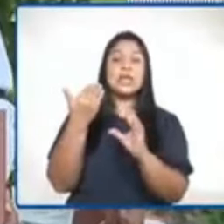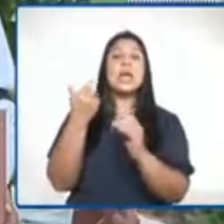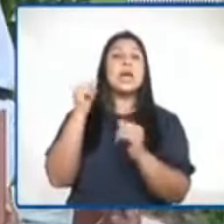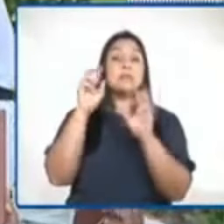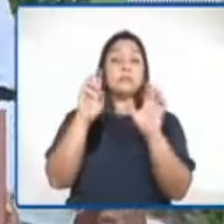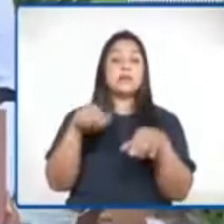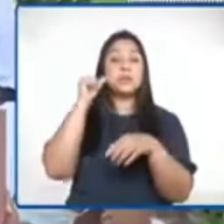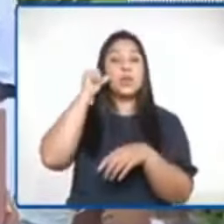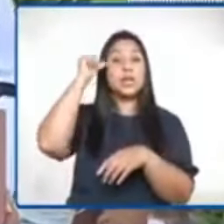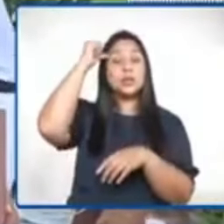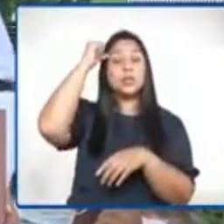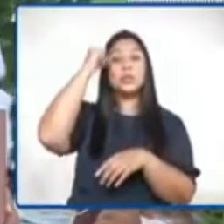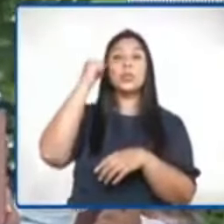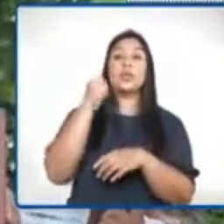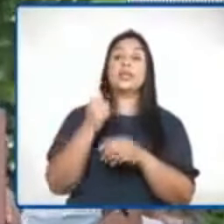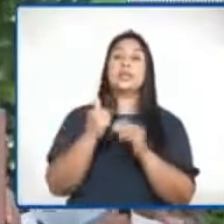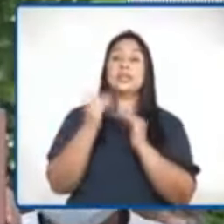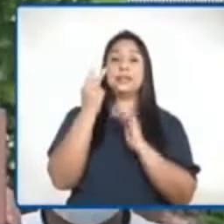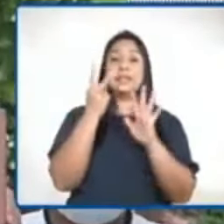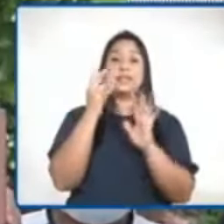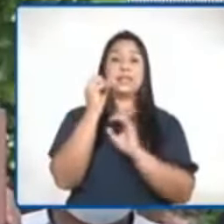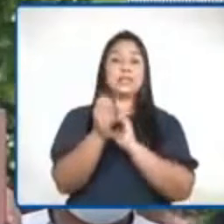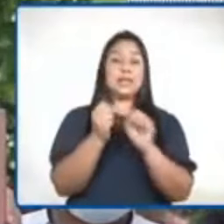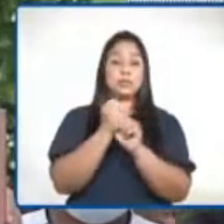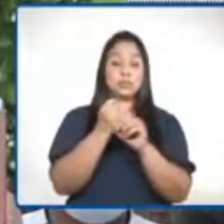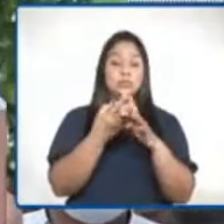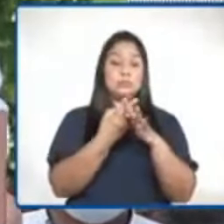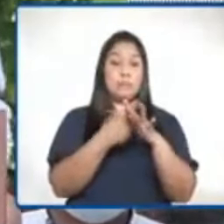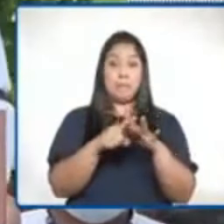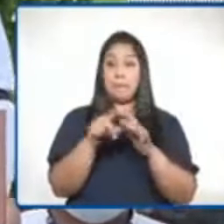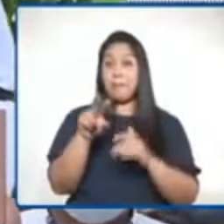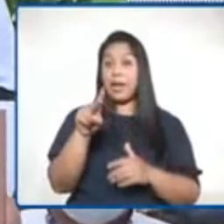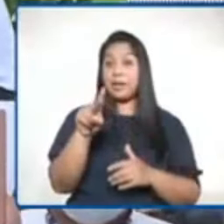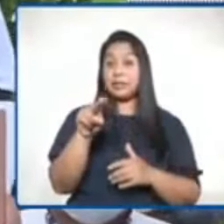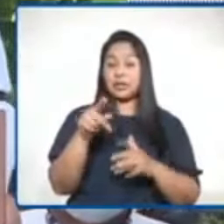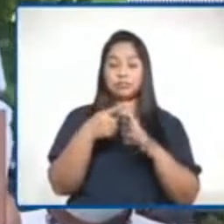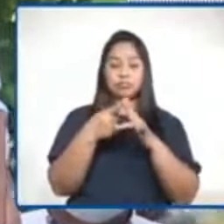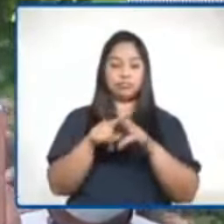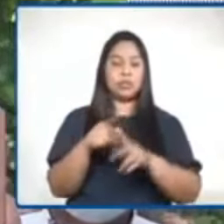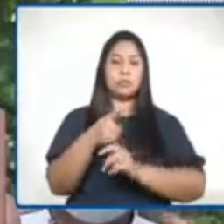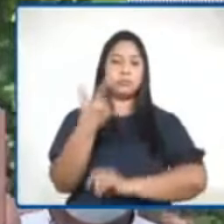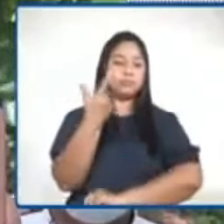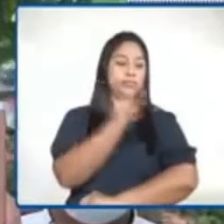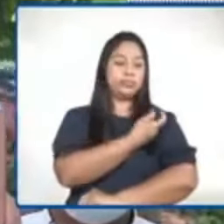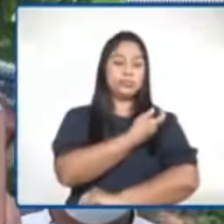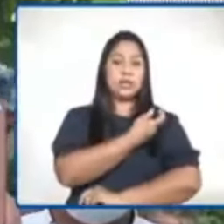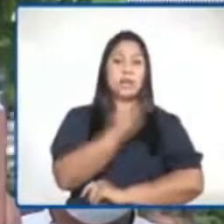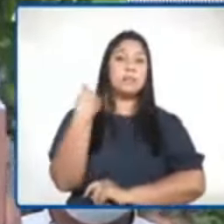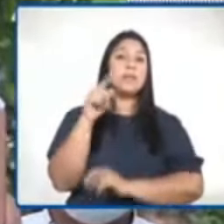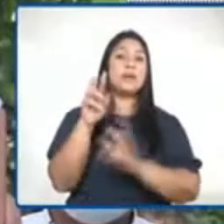70 años que a partir del día martes se va a inaugurar la vacunación para las personas mayores de 70